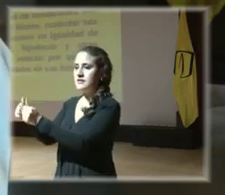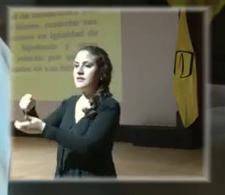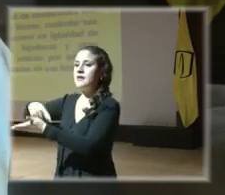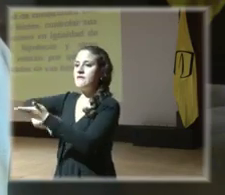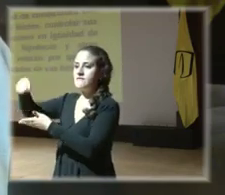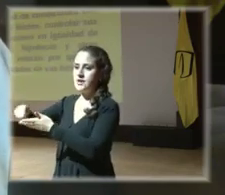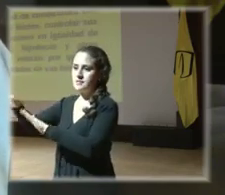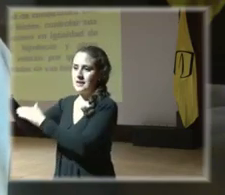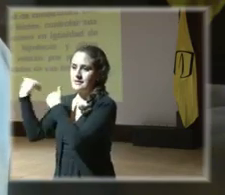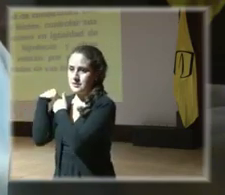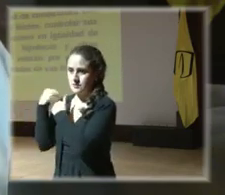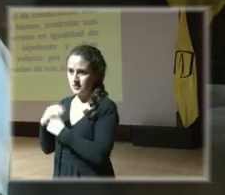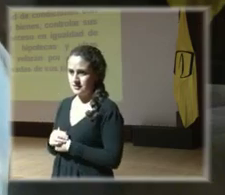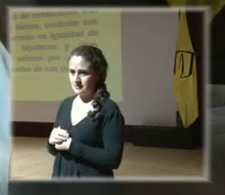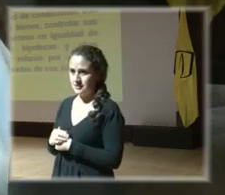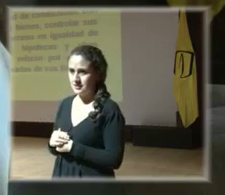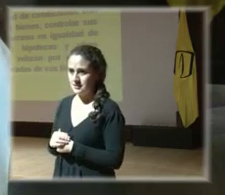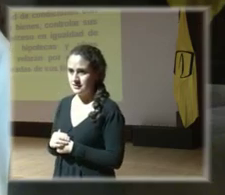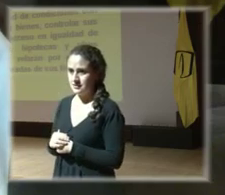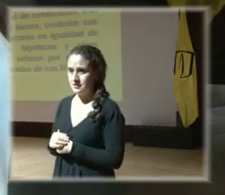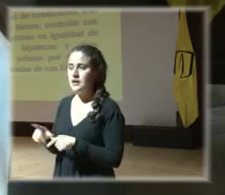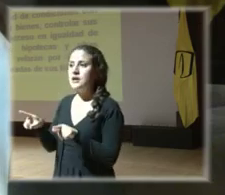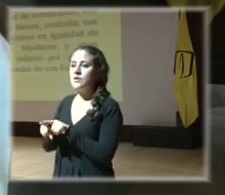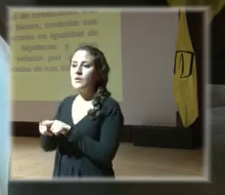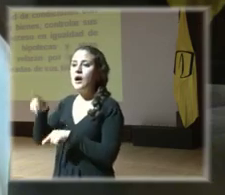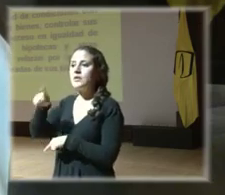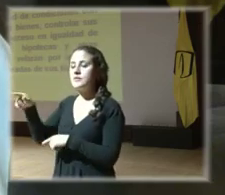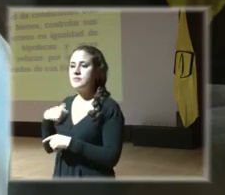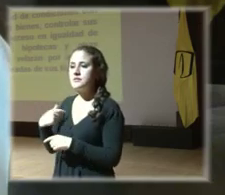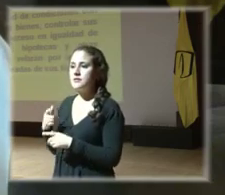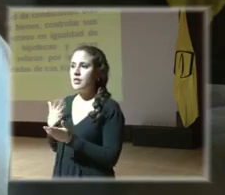está ahí de manera perpetua,